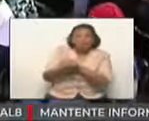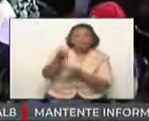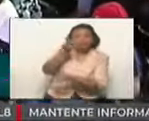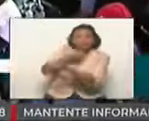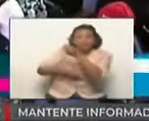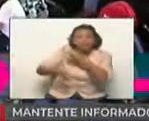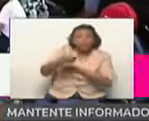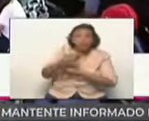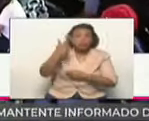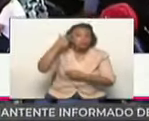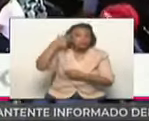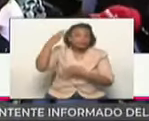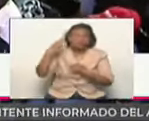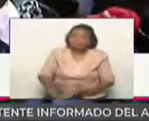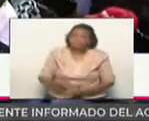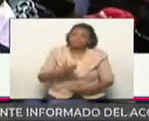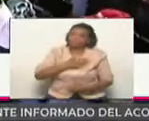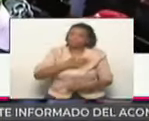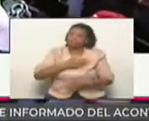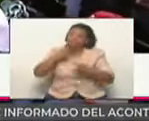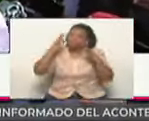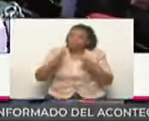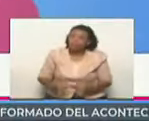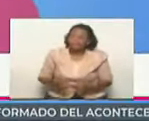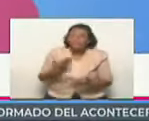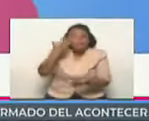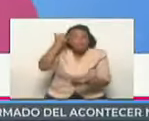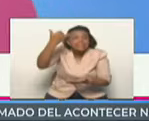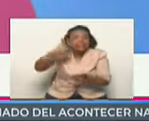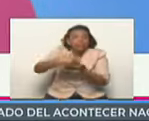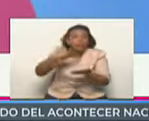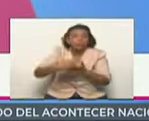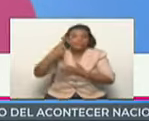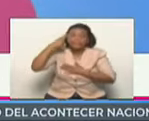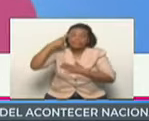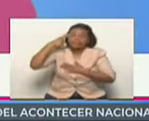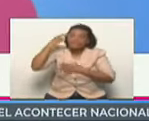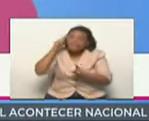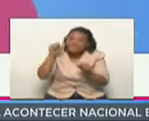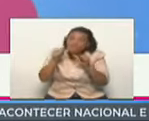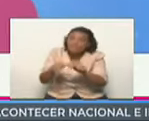importaciones, una obsesión. Vamos a planteándolos como una obsesión.